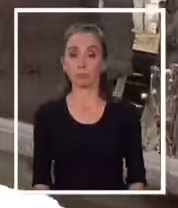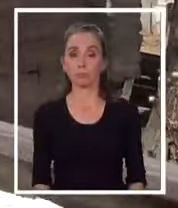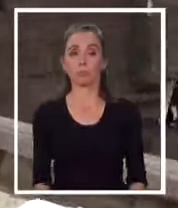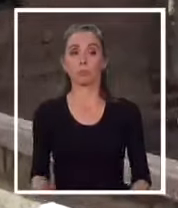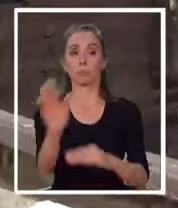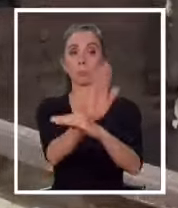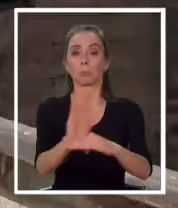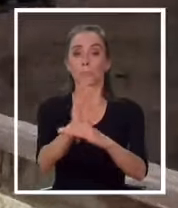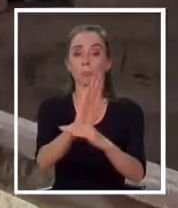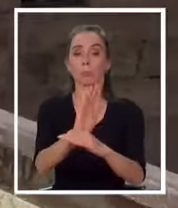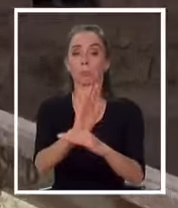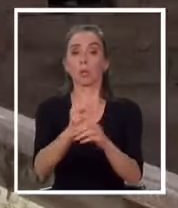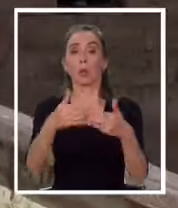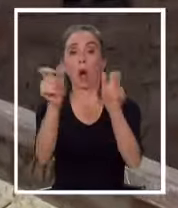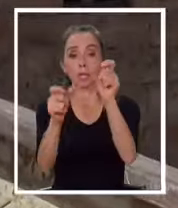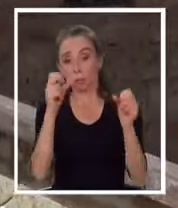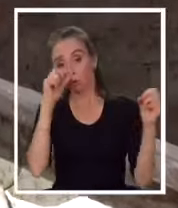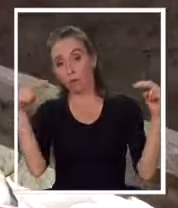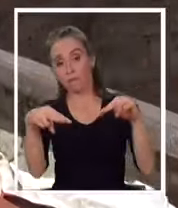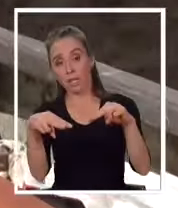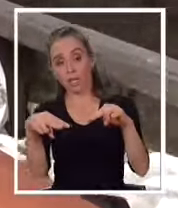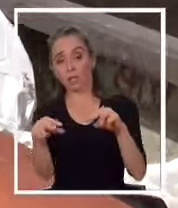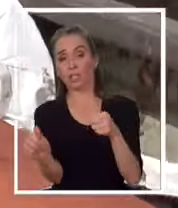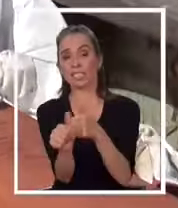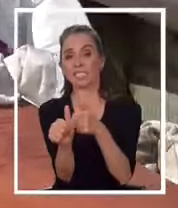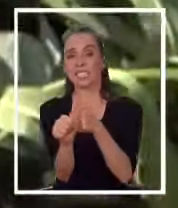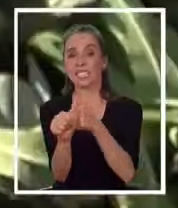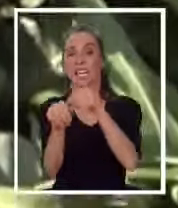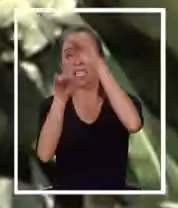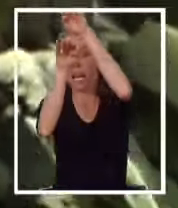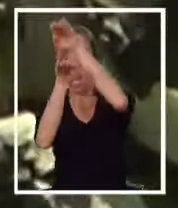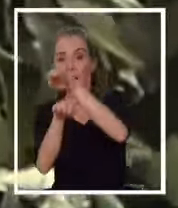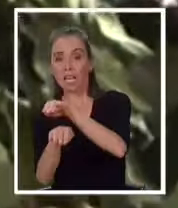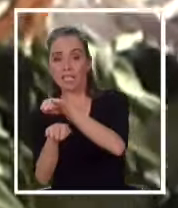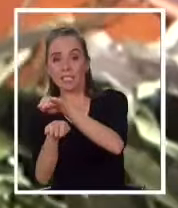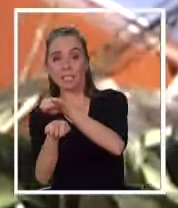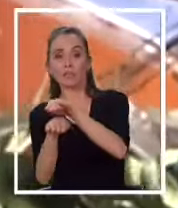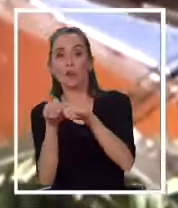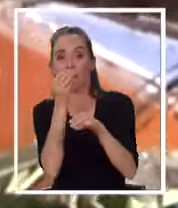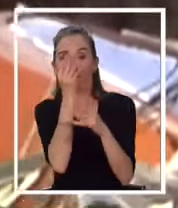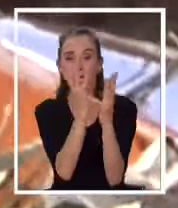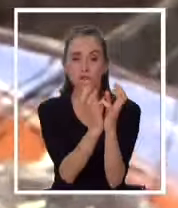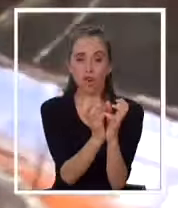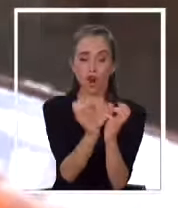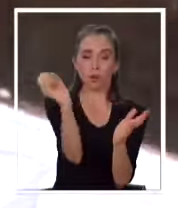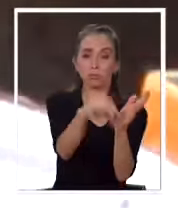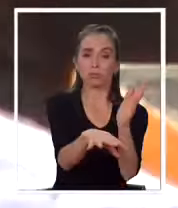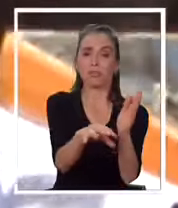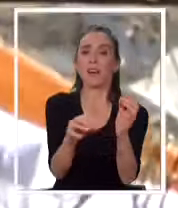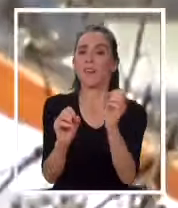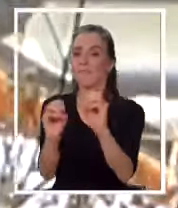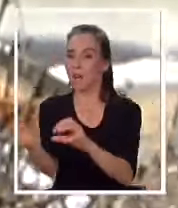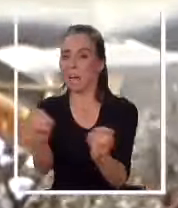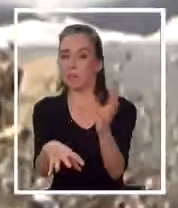Están ahí, a la vista de cualquier persona, muy cerca de nichos, y se mezclan con flores marchitas y otros